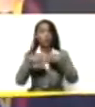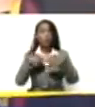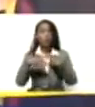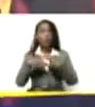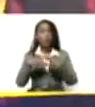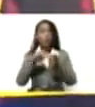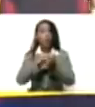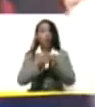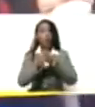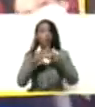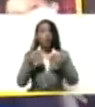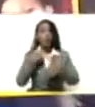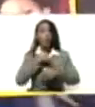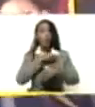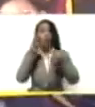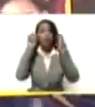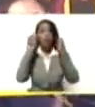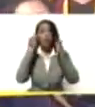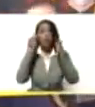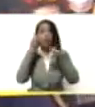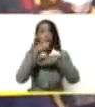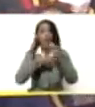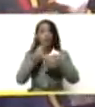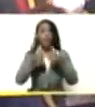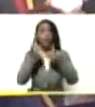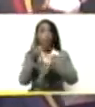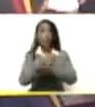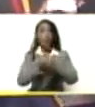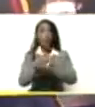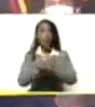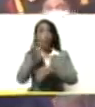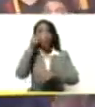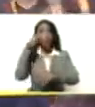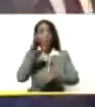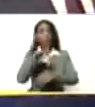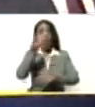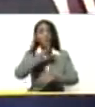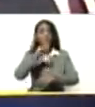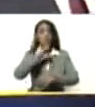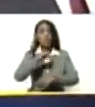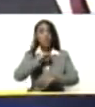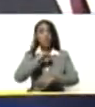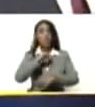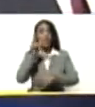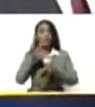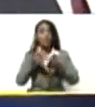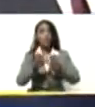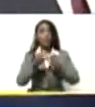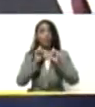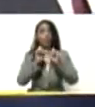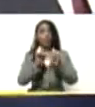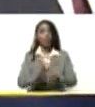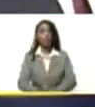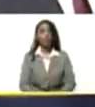cambiar todo para hacerlo nuevo y para hacerlo bien desde el gobierno con el pueblo en resistencia esta relación permanente